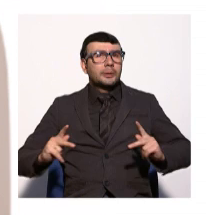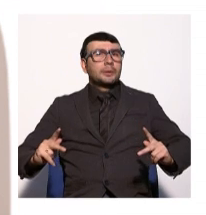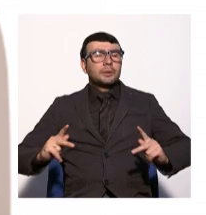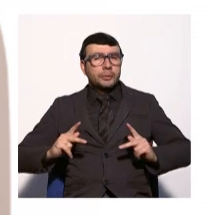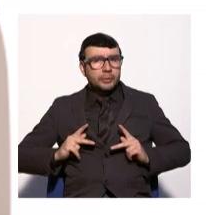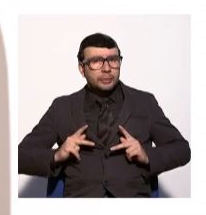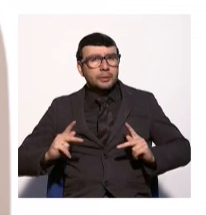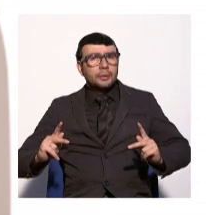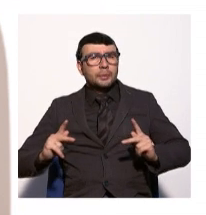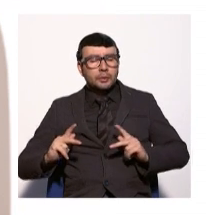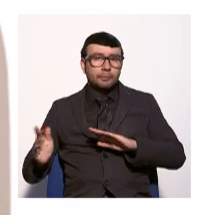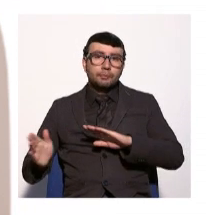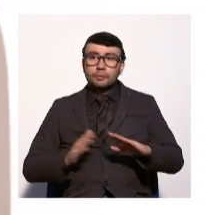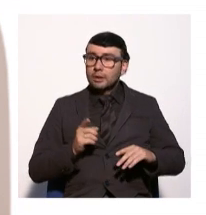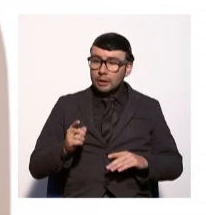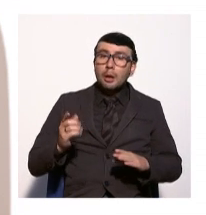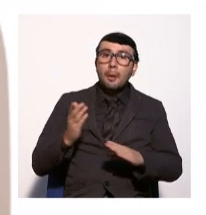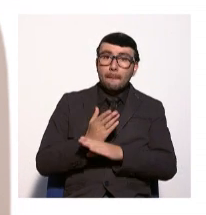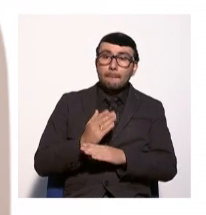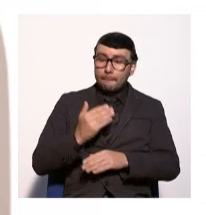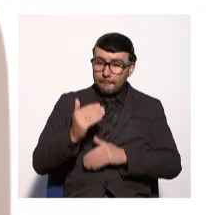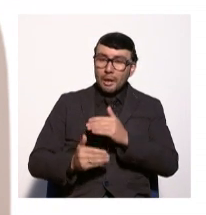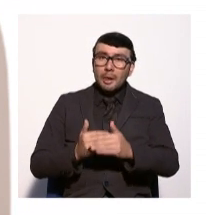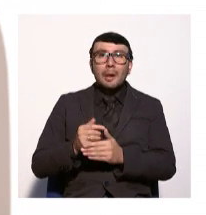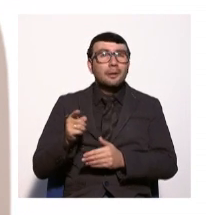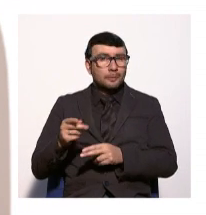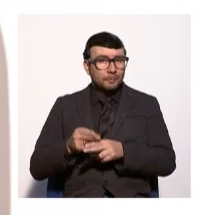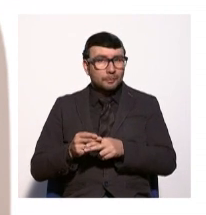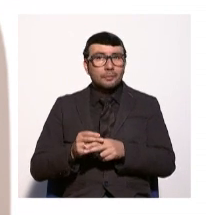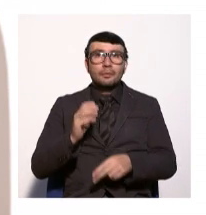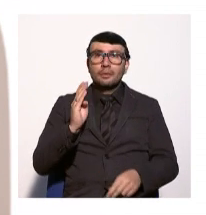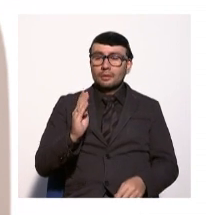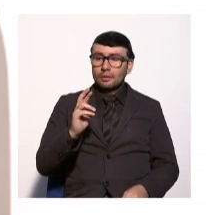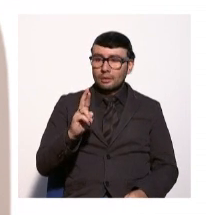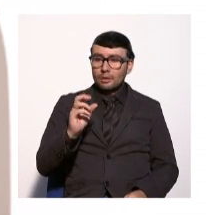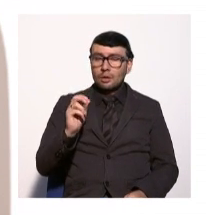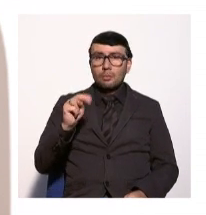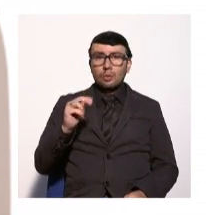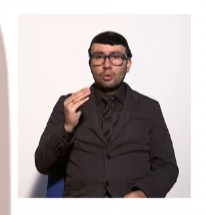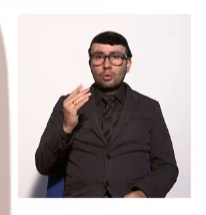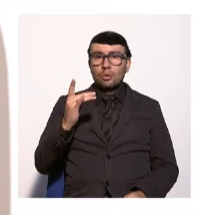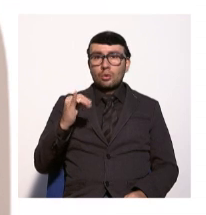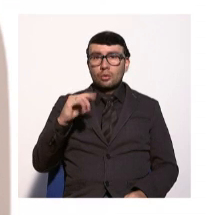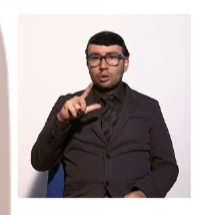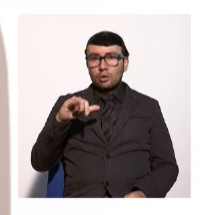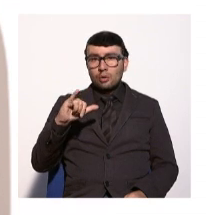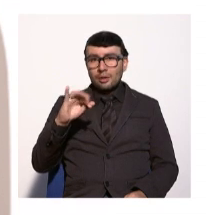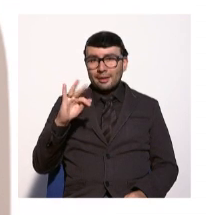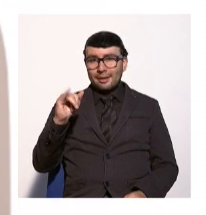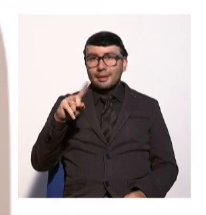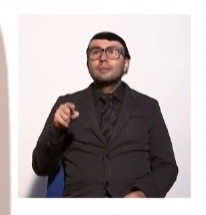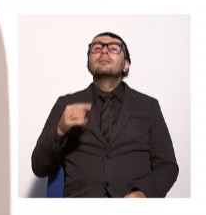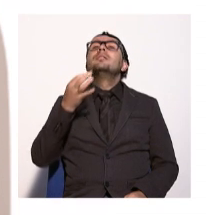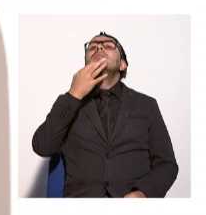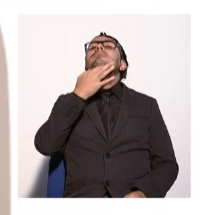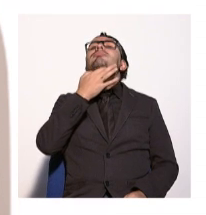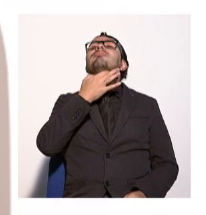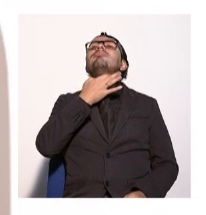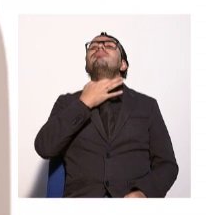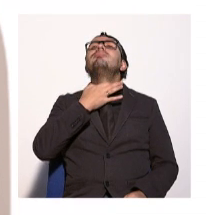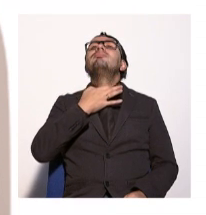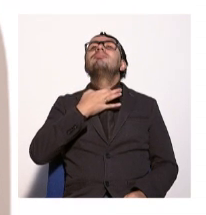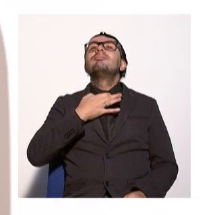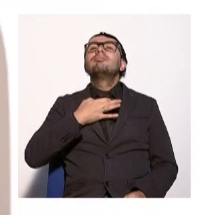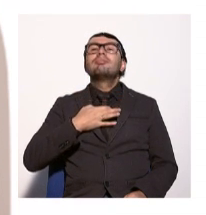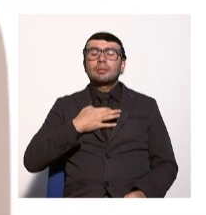el proceso del cual estamos hablando de la bronquiolitis esto es el brawn que aquí viene la tráquea está la tráquea y ellas